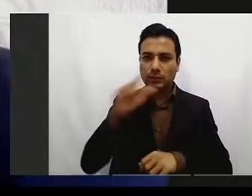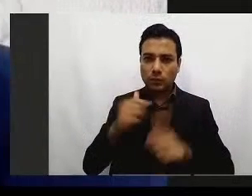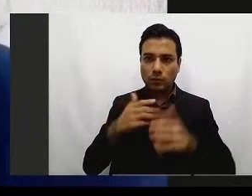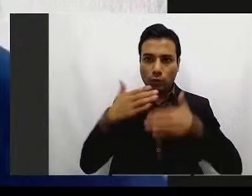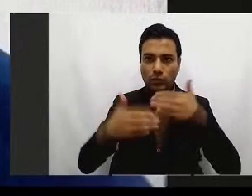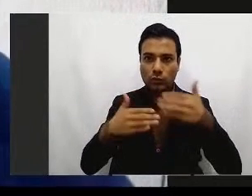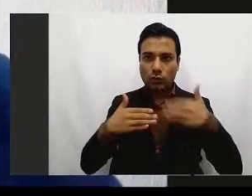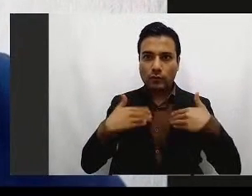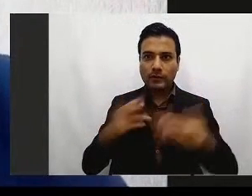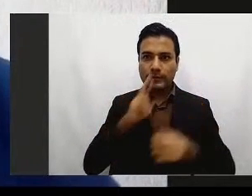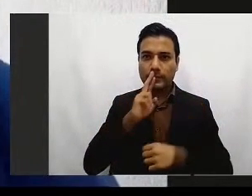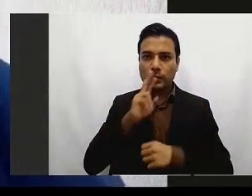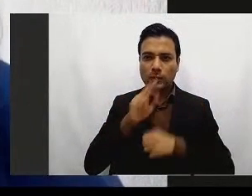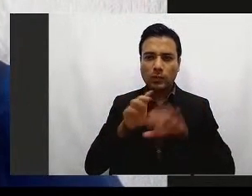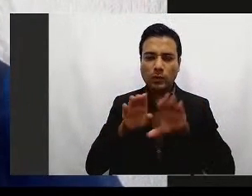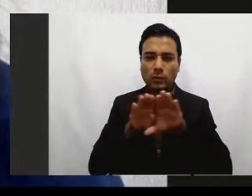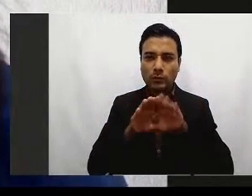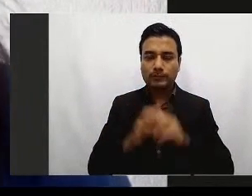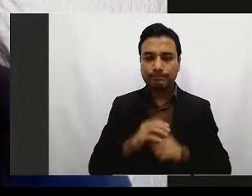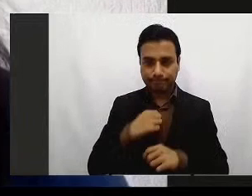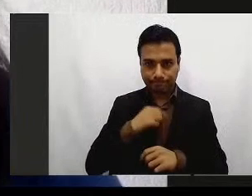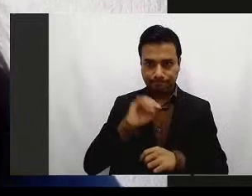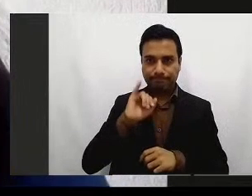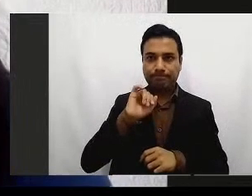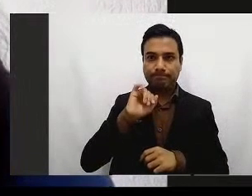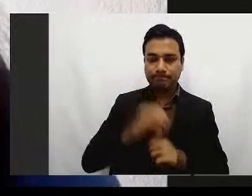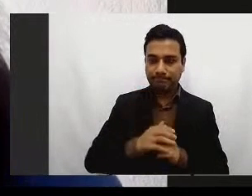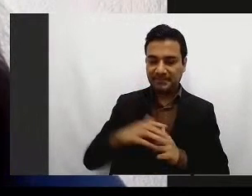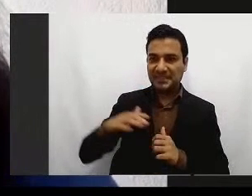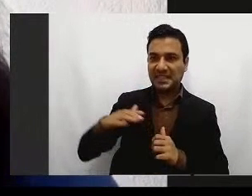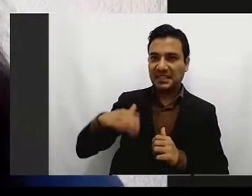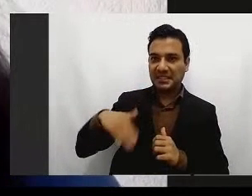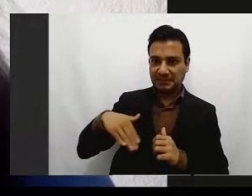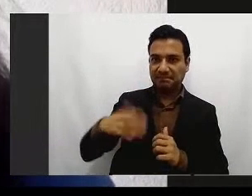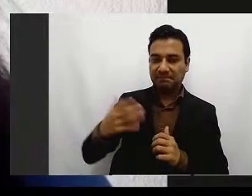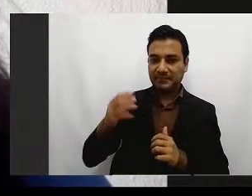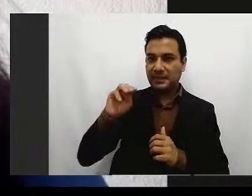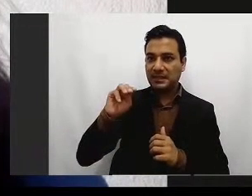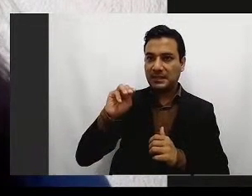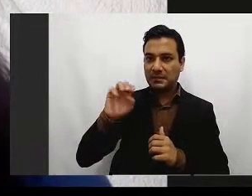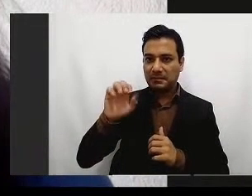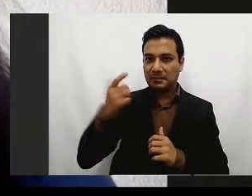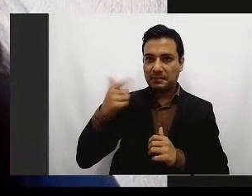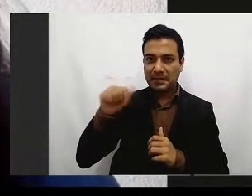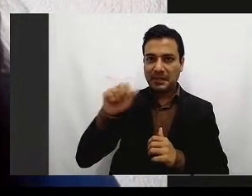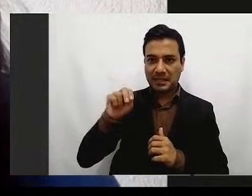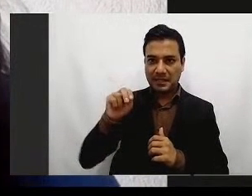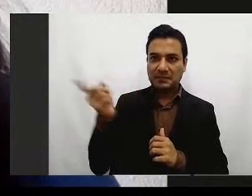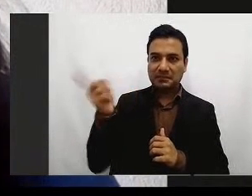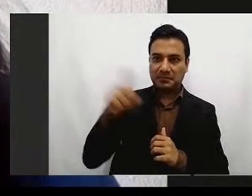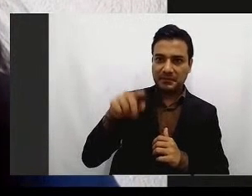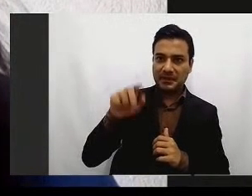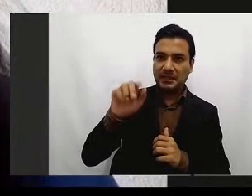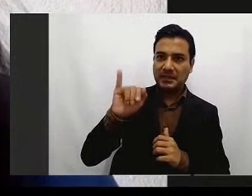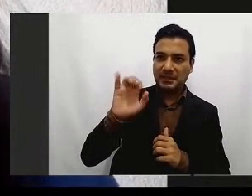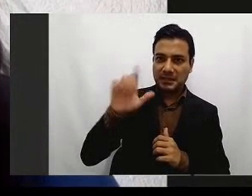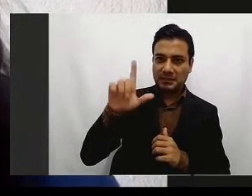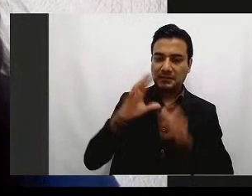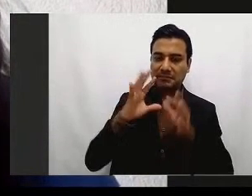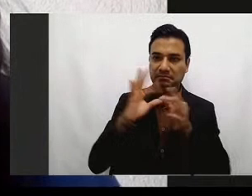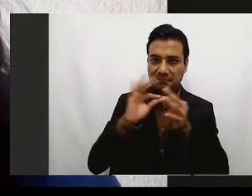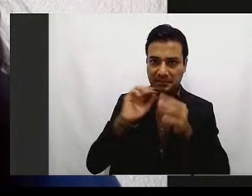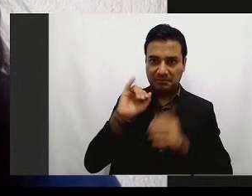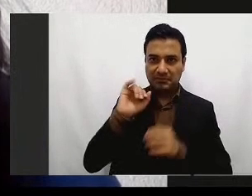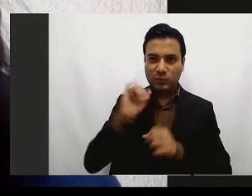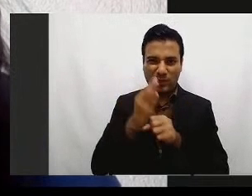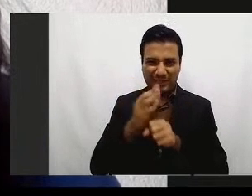Pues definitivamente, digo, coincido con lo que están diciendo Megan y Isabel, ¿no? A fin de cuentas, como tú bien dices ahorita,